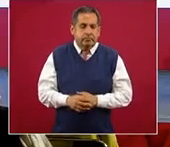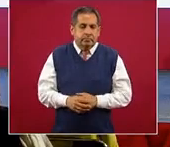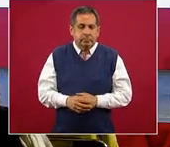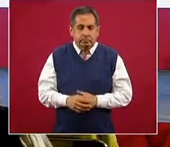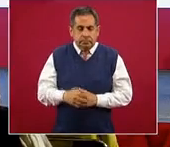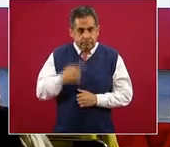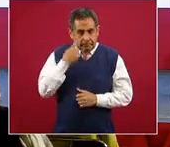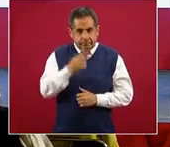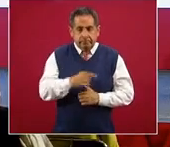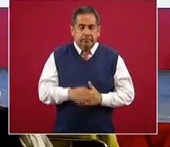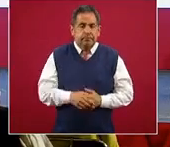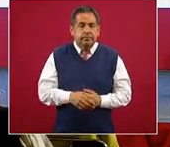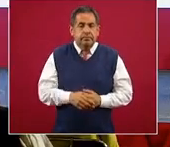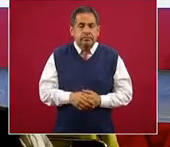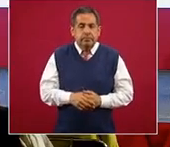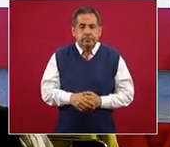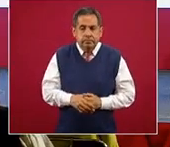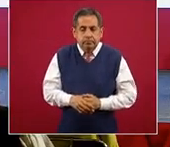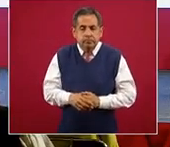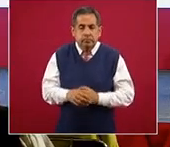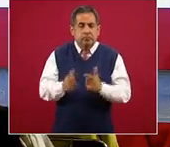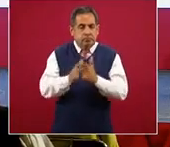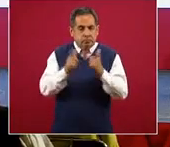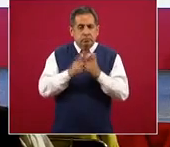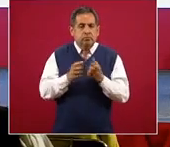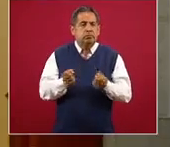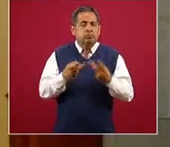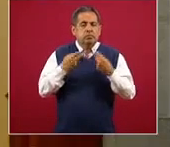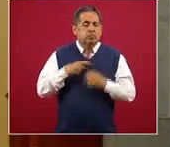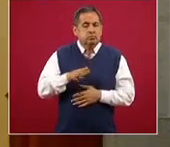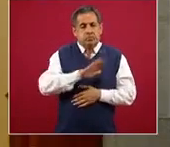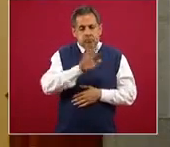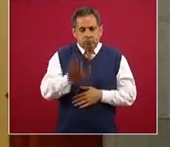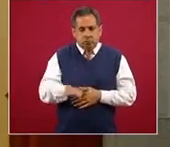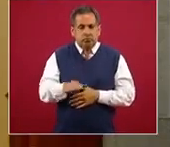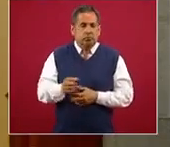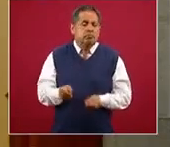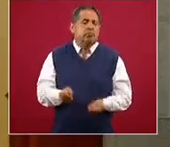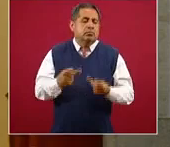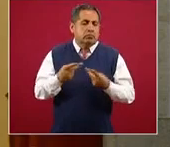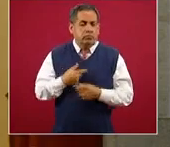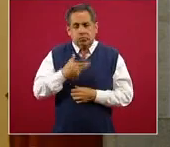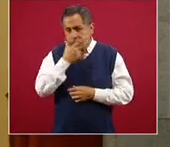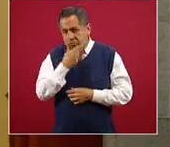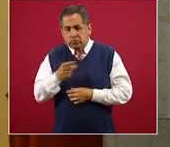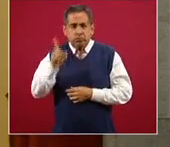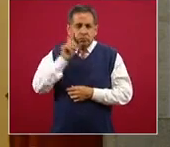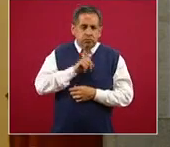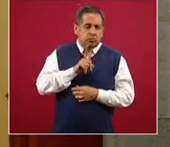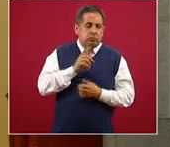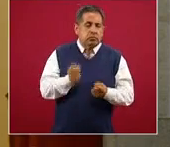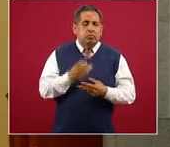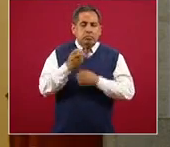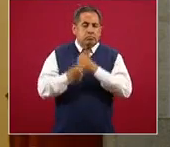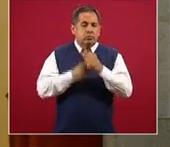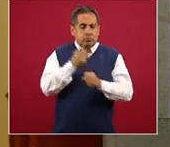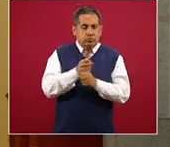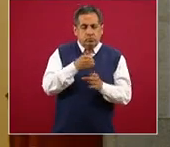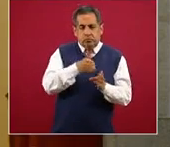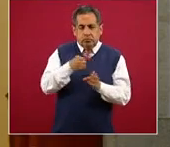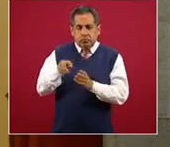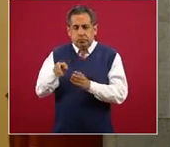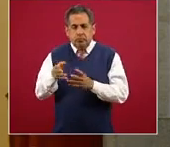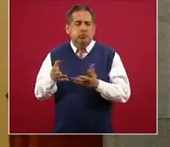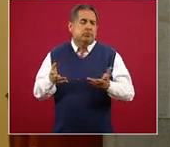siguiente. Vamos a seguir con el grupo de defunciones. Esta es ahora la distribución precisamente por grupo de edad y